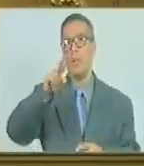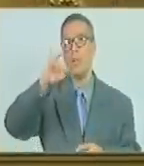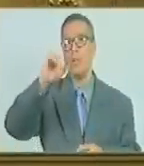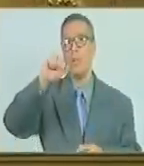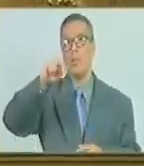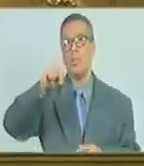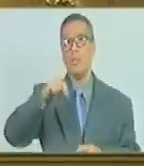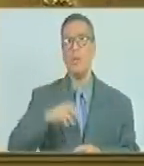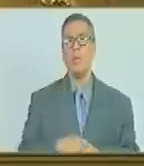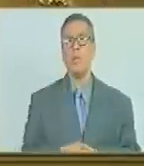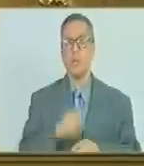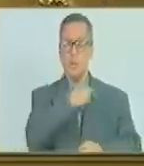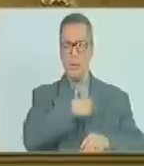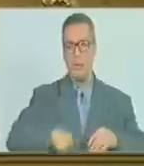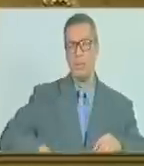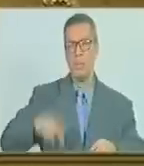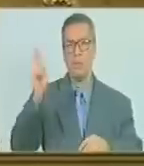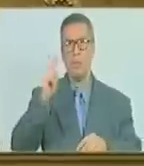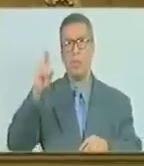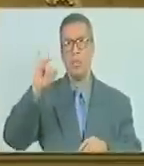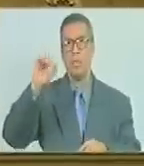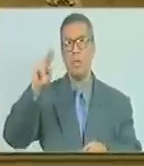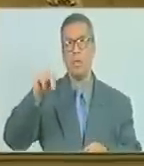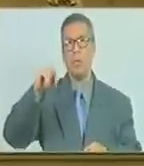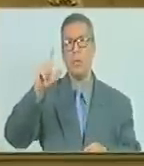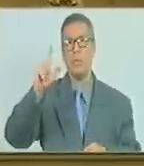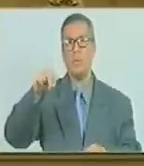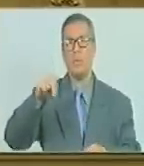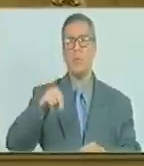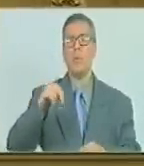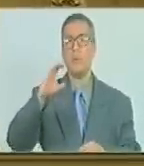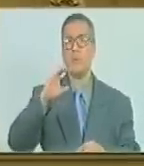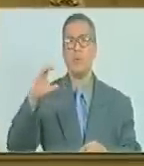Raisi, presidente de la República Islámica de Irán.